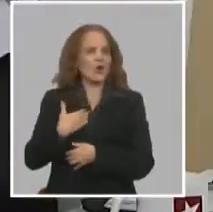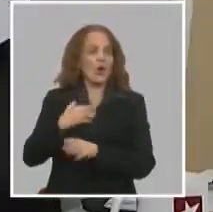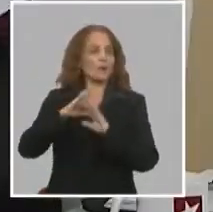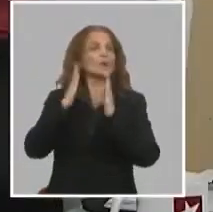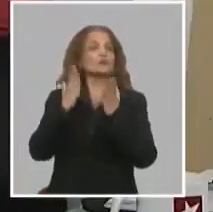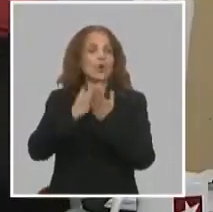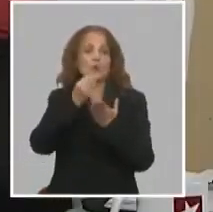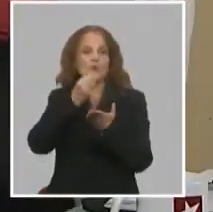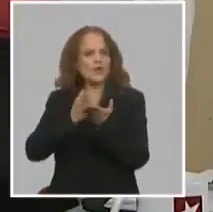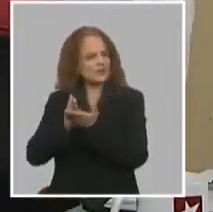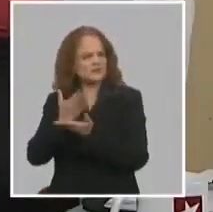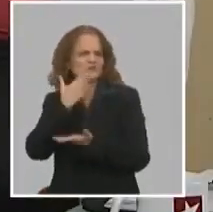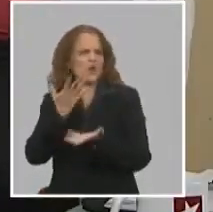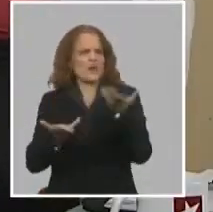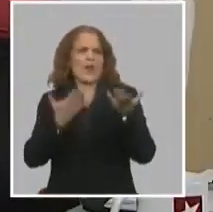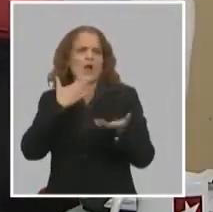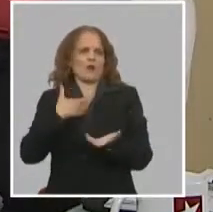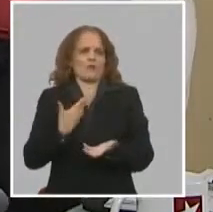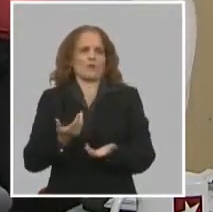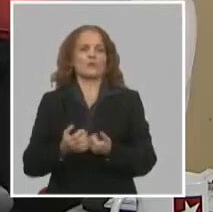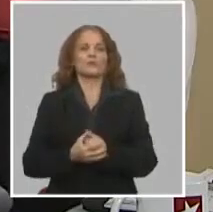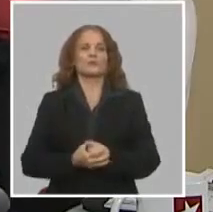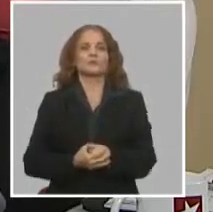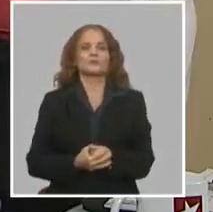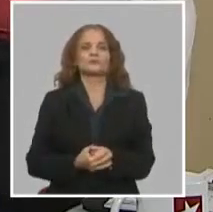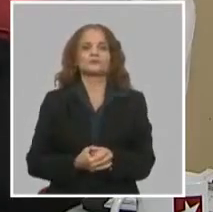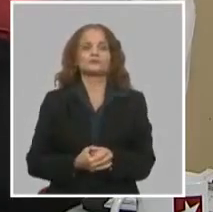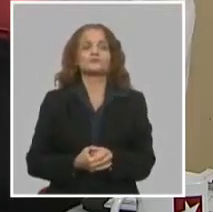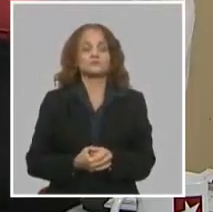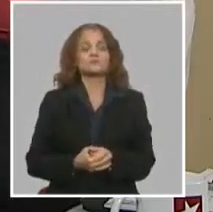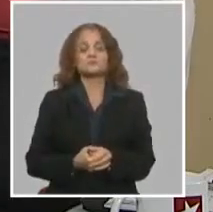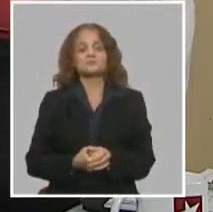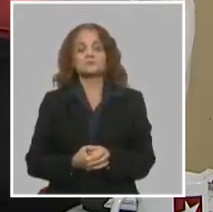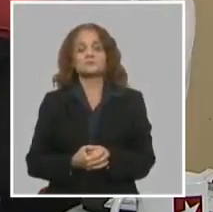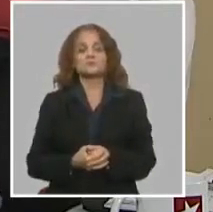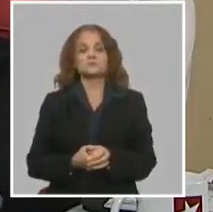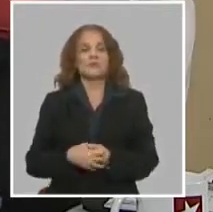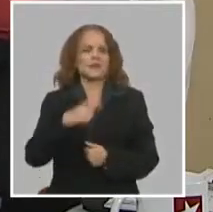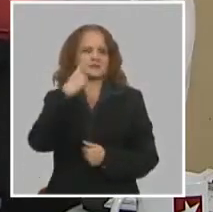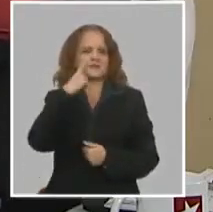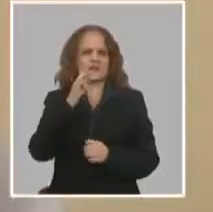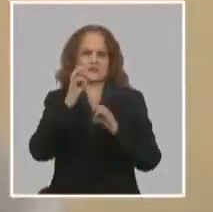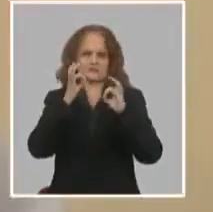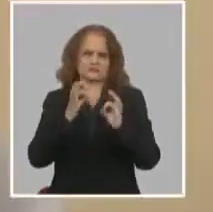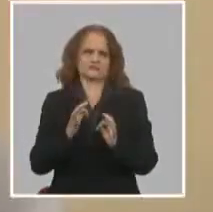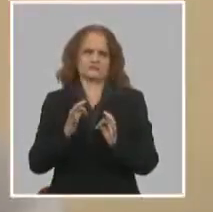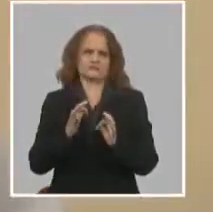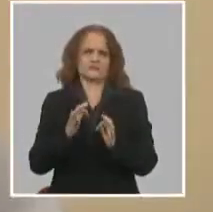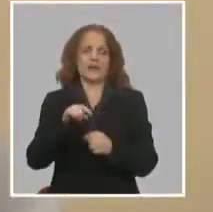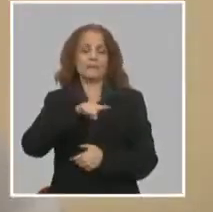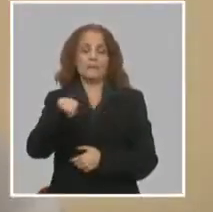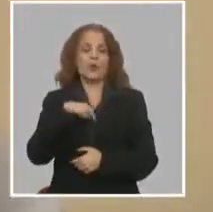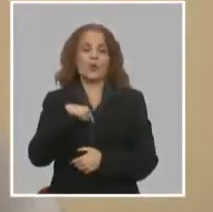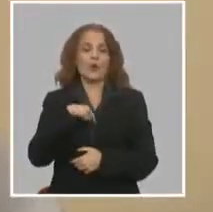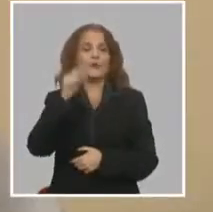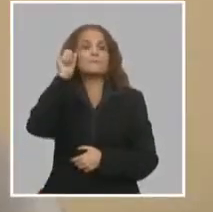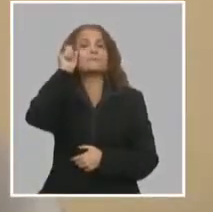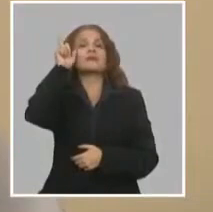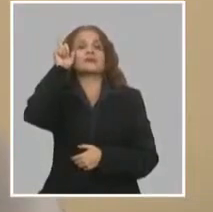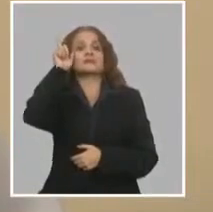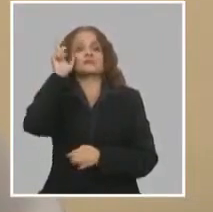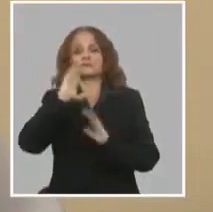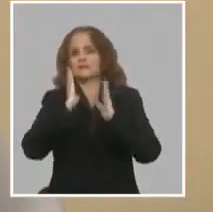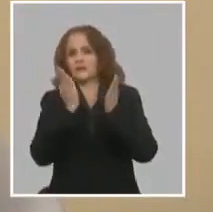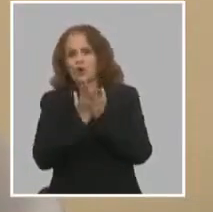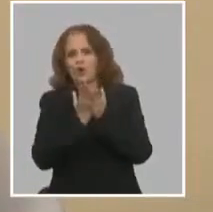que podemos seguir haciendo mejor? Sí, indiscutiblemente hay un aporte muy grande de las experiencias